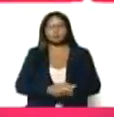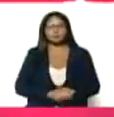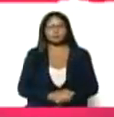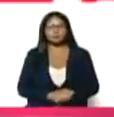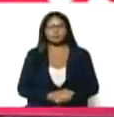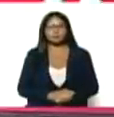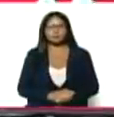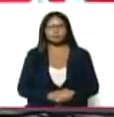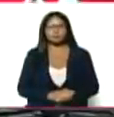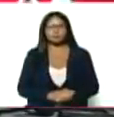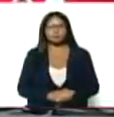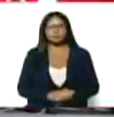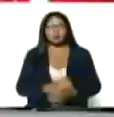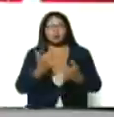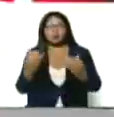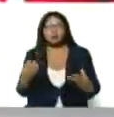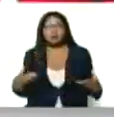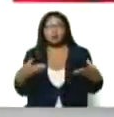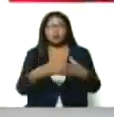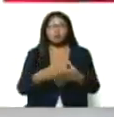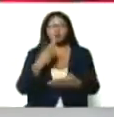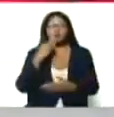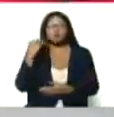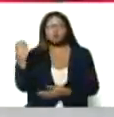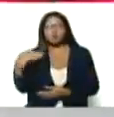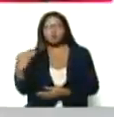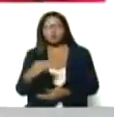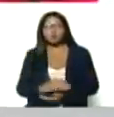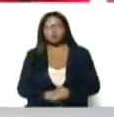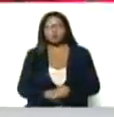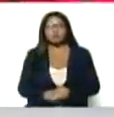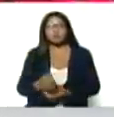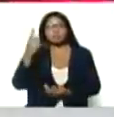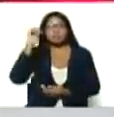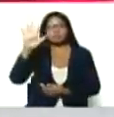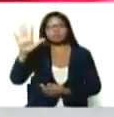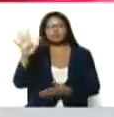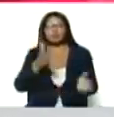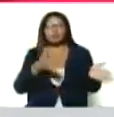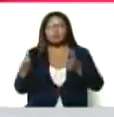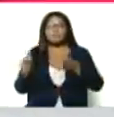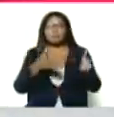con la juventud. Y fue el día 5 de marzo,